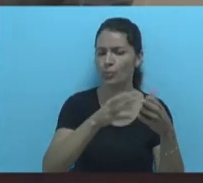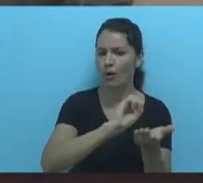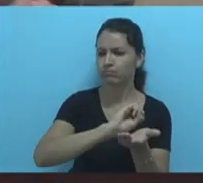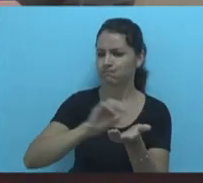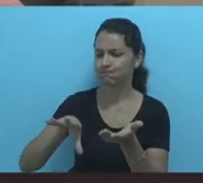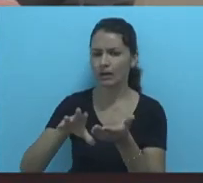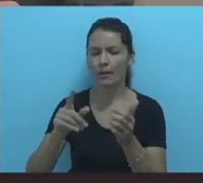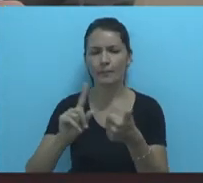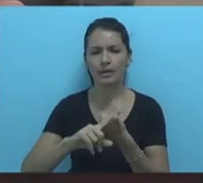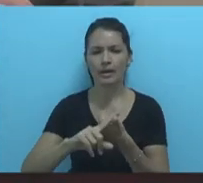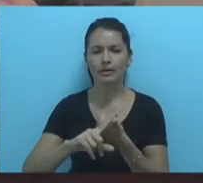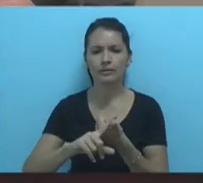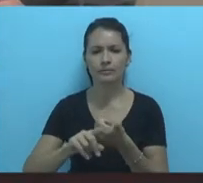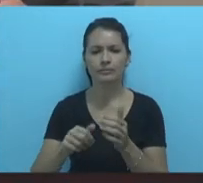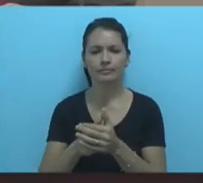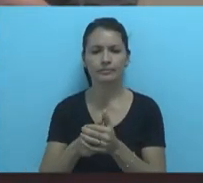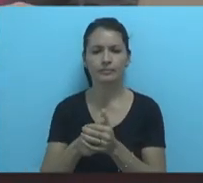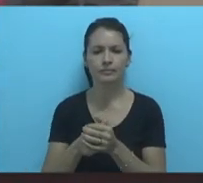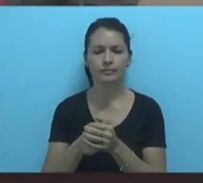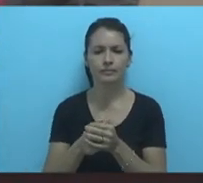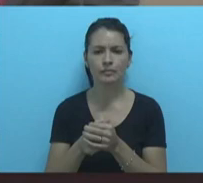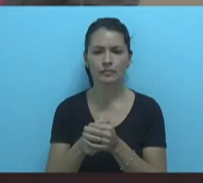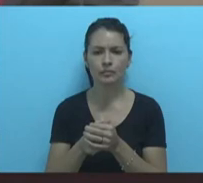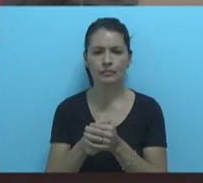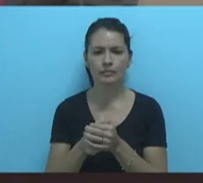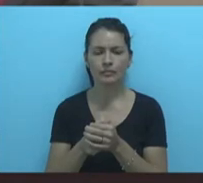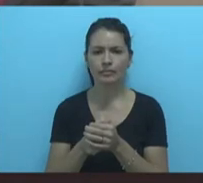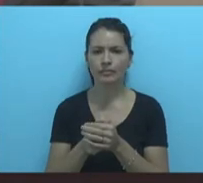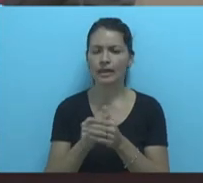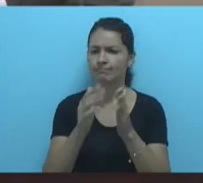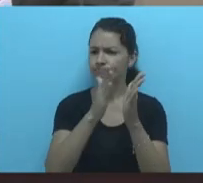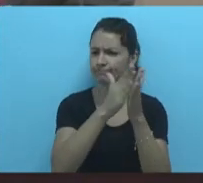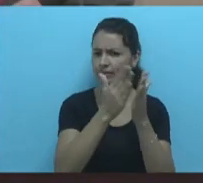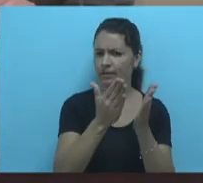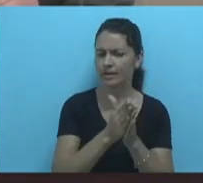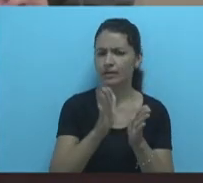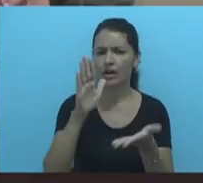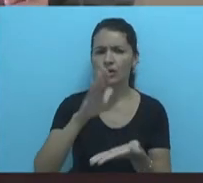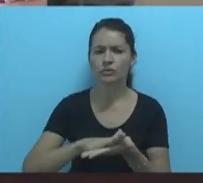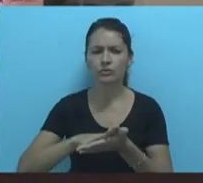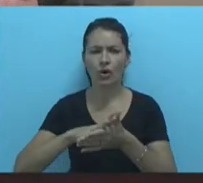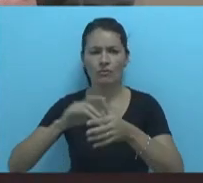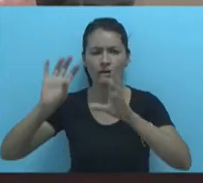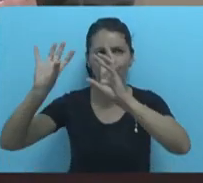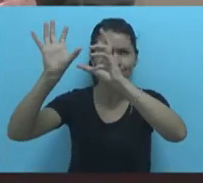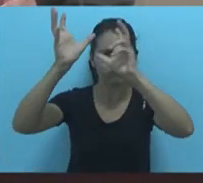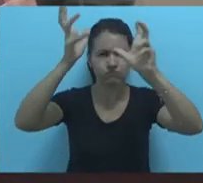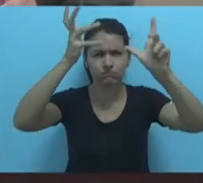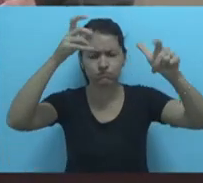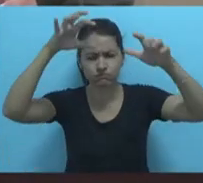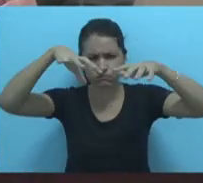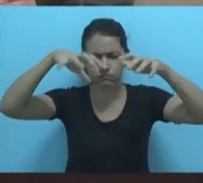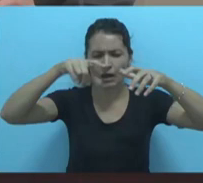se solicitó a la Secretaría Parlamentaria que todos los expedientes relacionados con la última tormenta en el territorio de la provincia sean todos girados